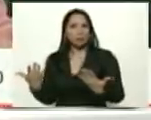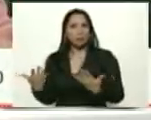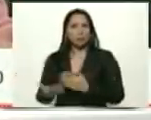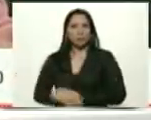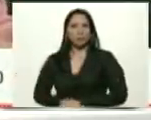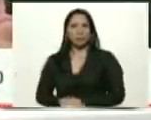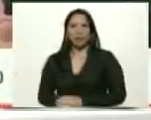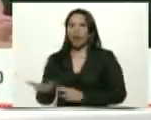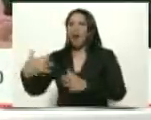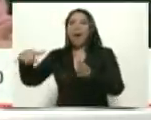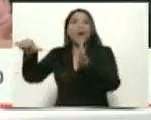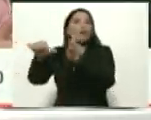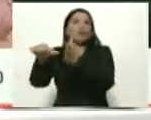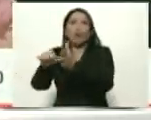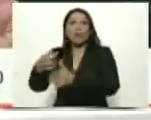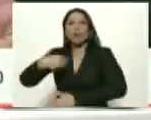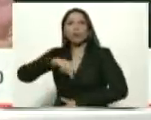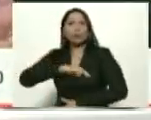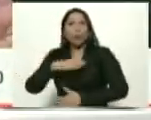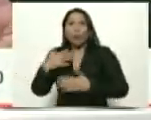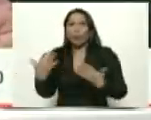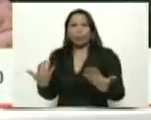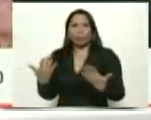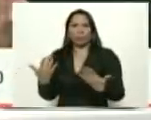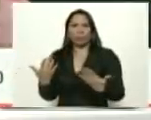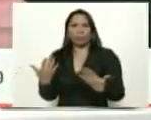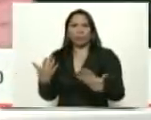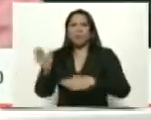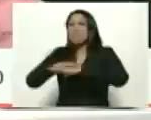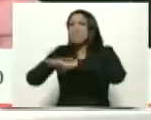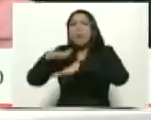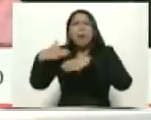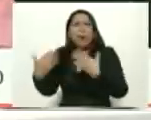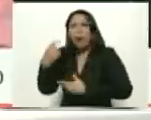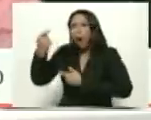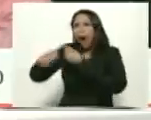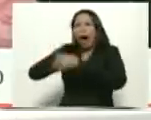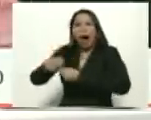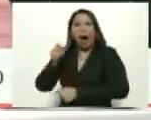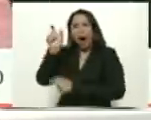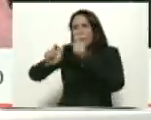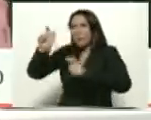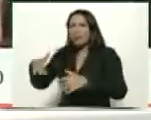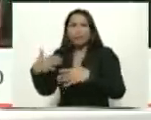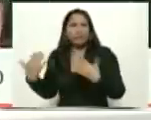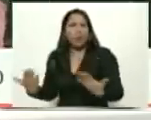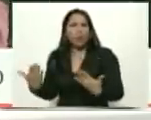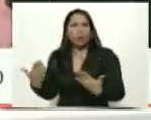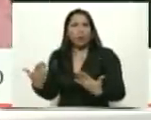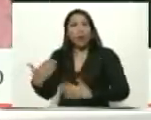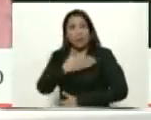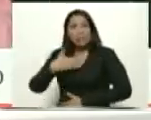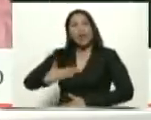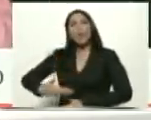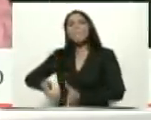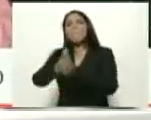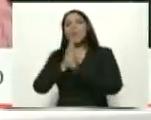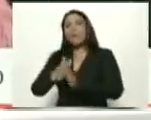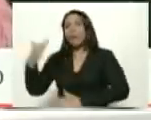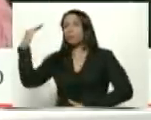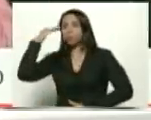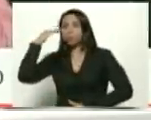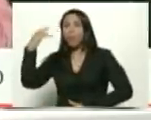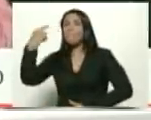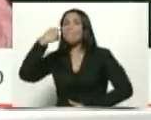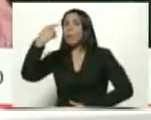¿a dónde vamos a llegar? ¿Y por qué lo hacen? Quiero que graben esta parte. Mírenme a los